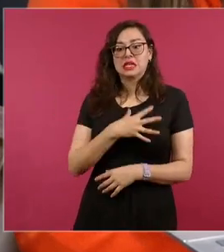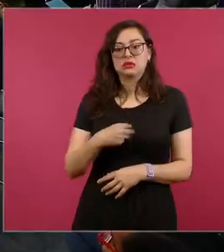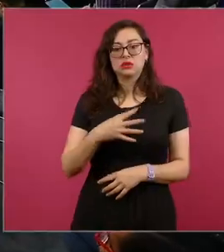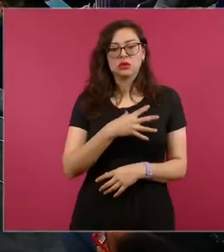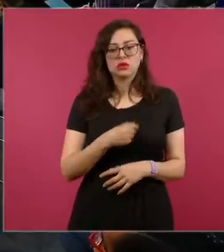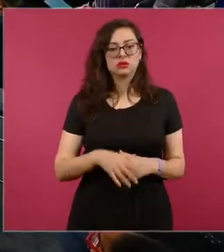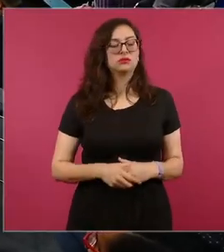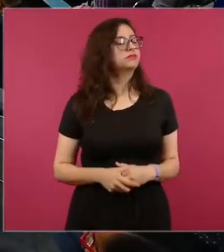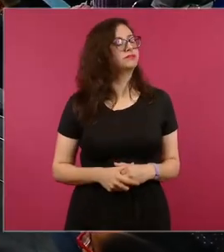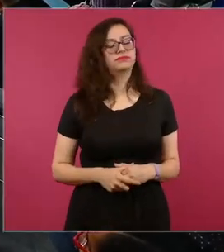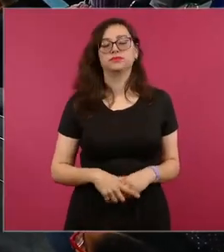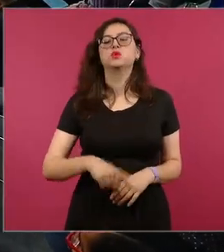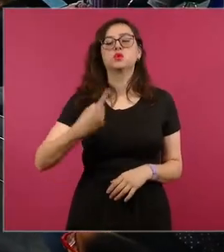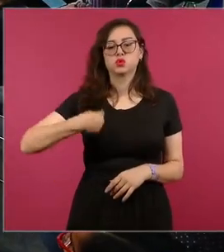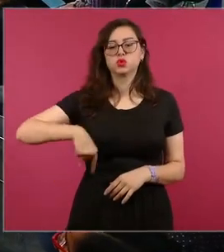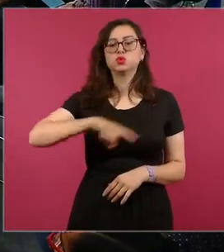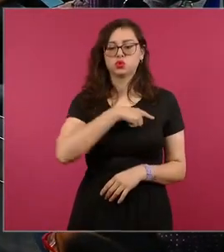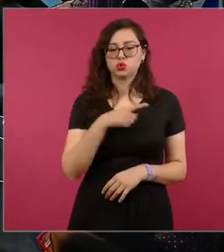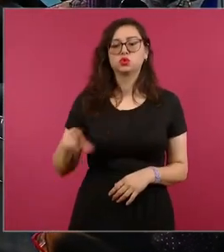están atendiendo